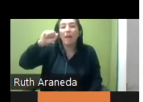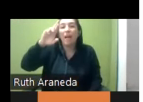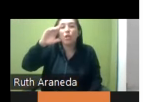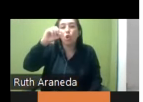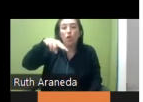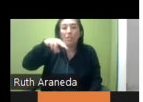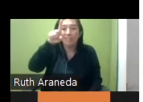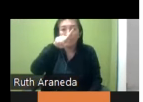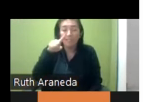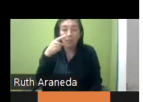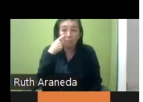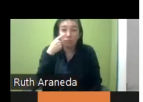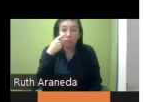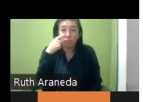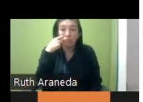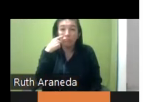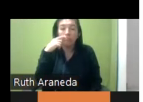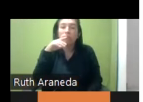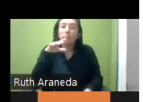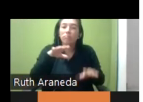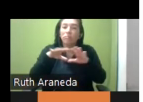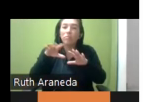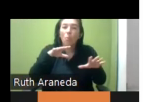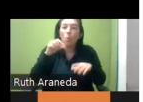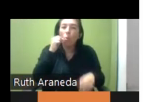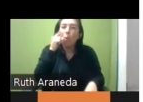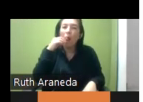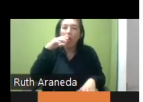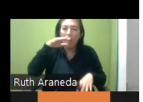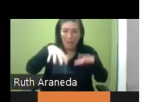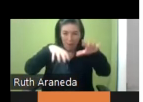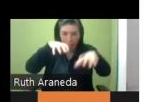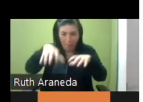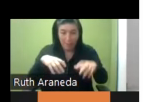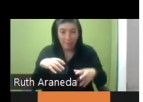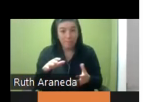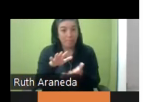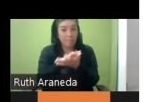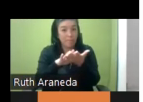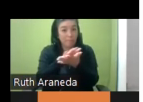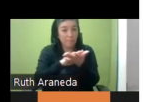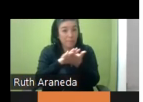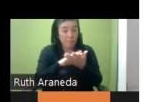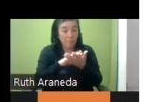establecer las especies que eran traídas. Un ejemplo más,